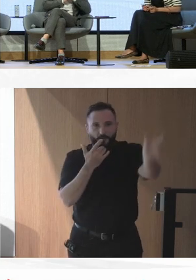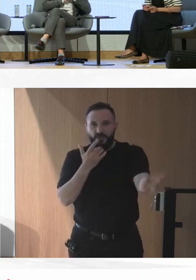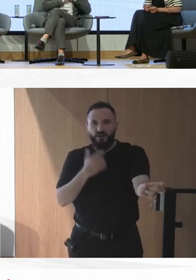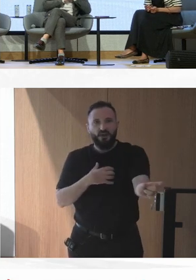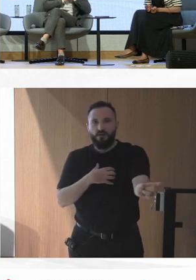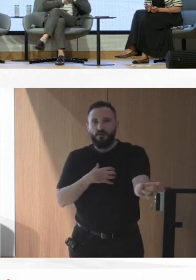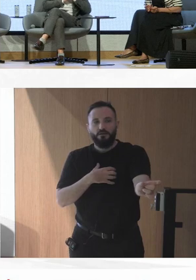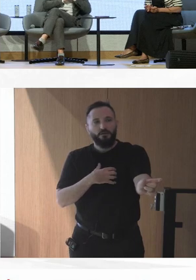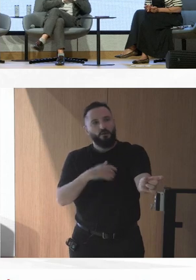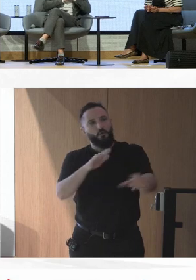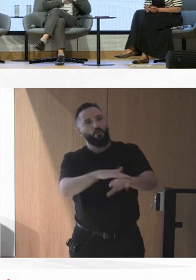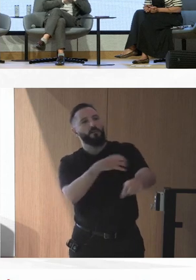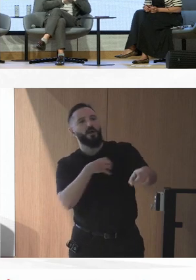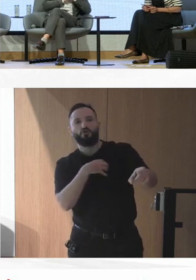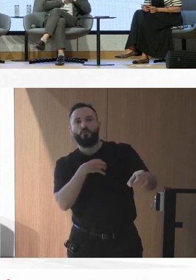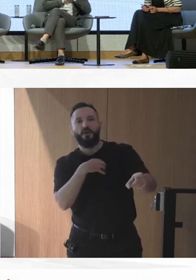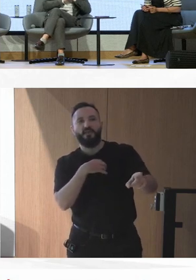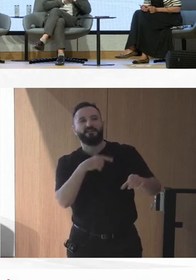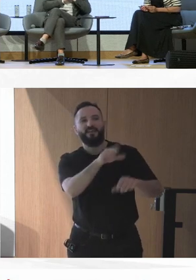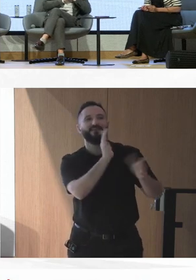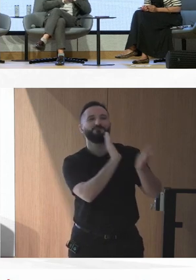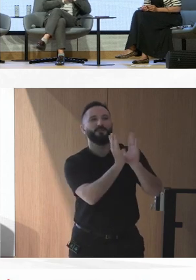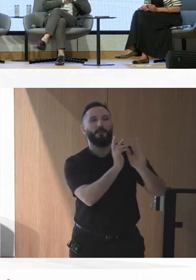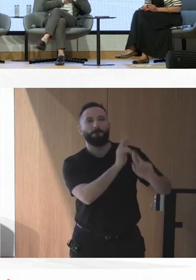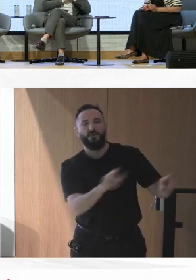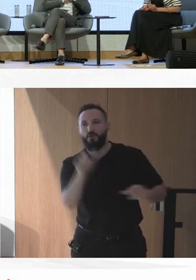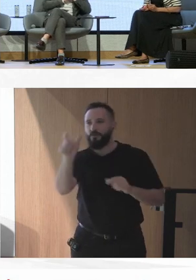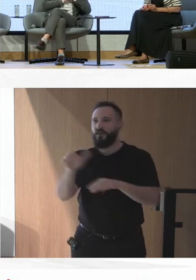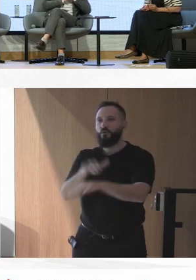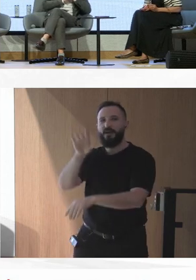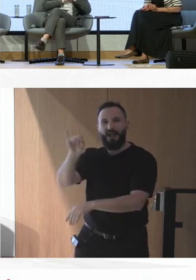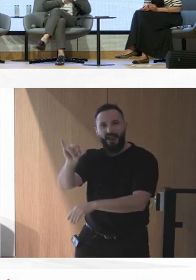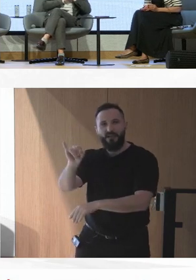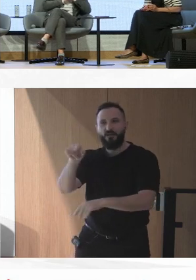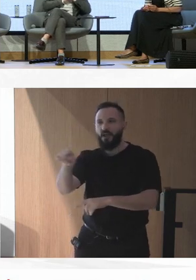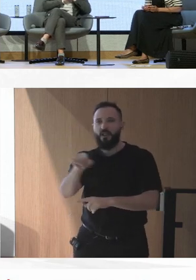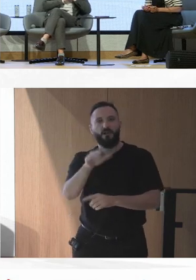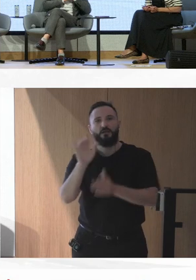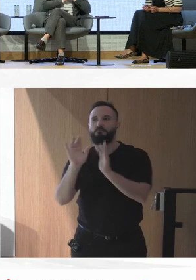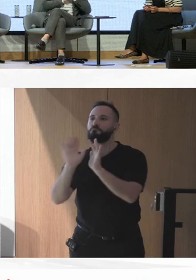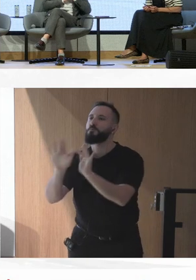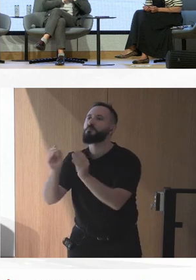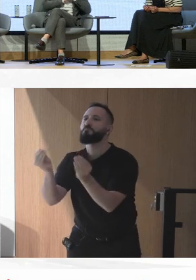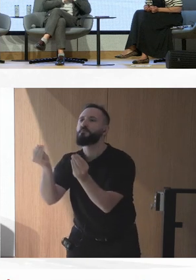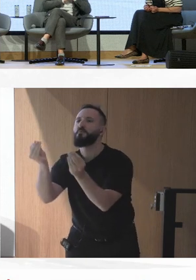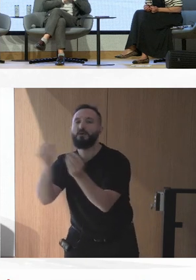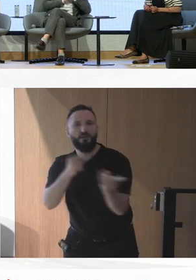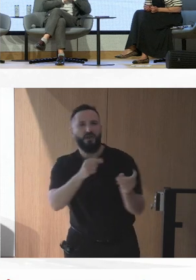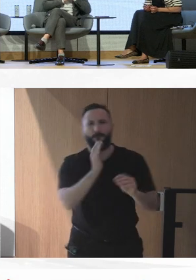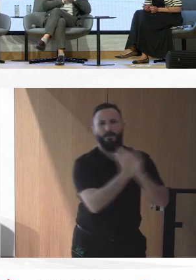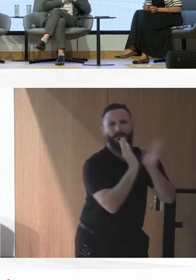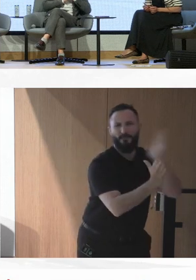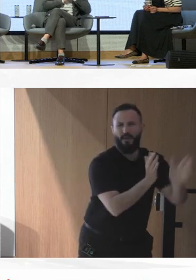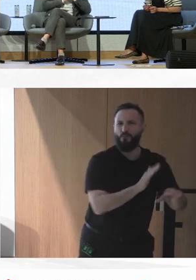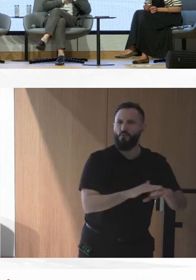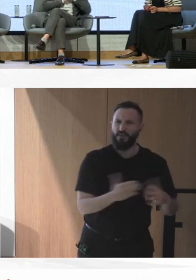no puede ser considerada culpable que a alguien que sí lo es? ¿Eso cómo puede ser? ¿No? Y además de desvincular todas las medidas de la peligrosidad. O